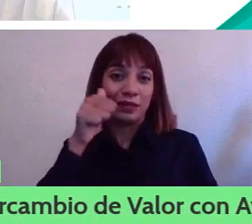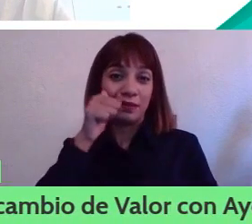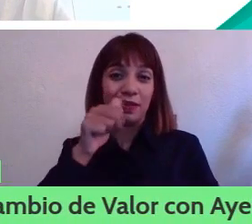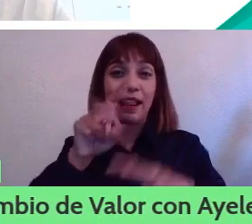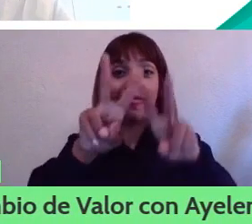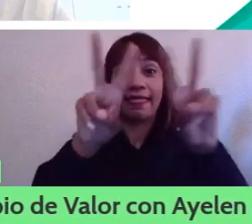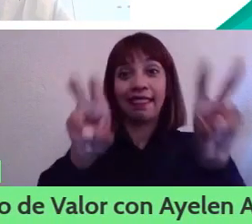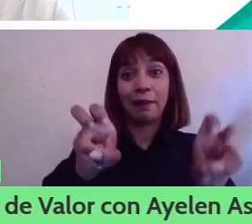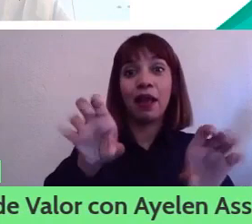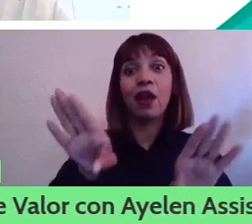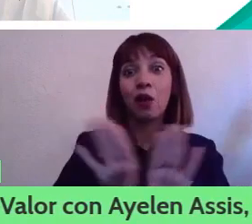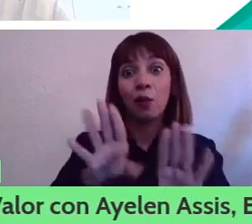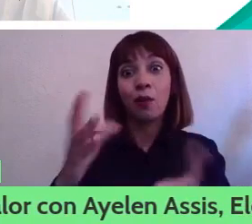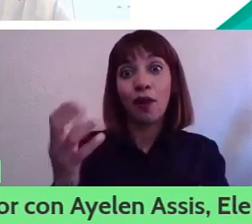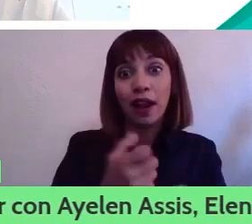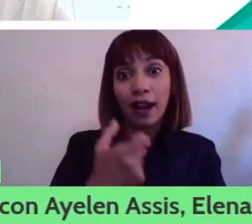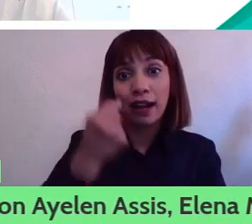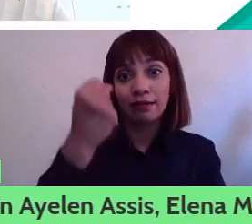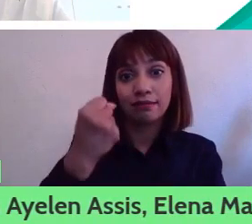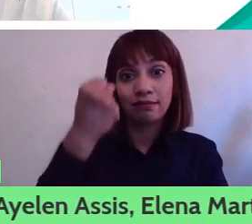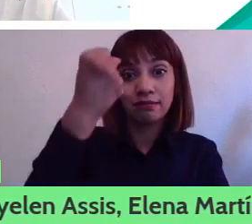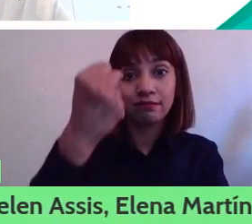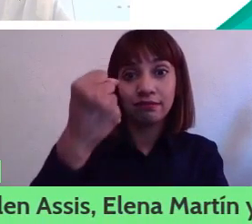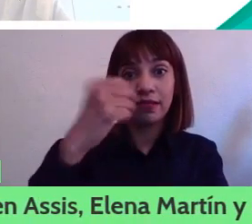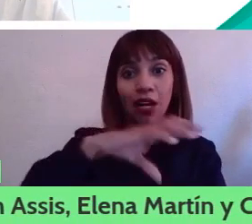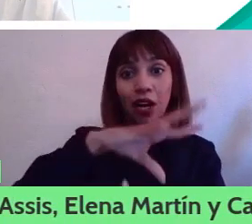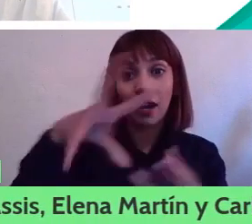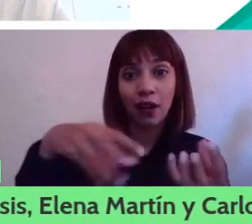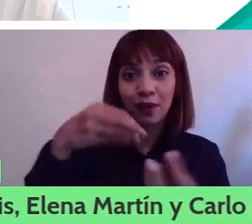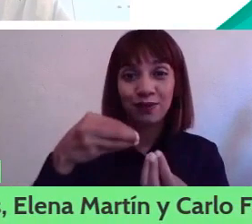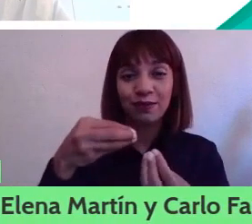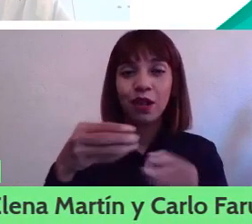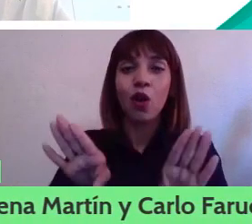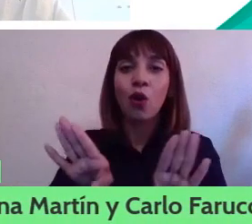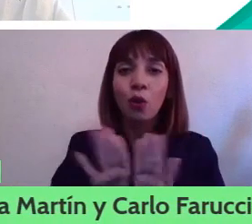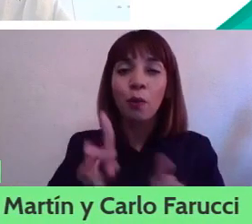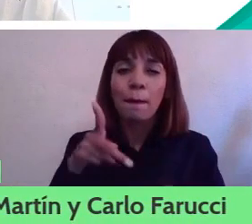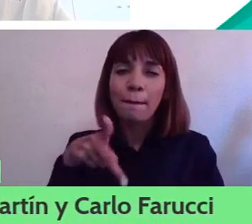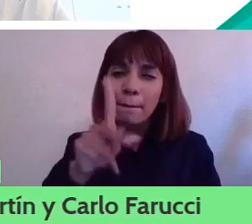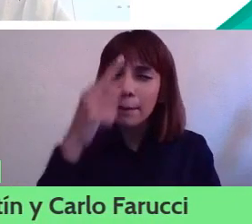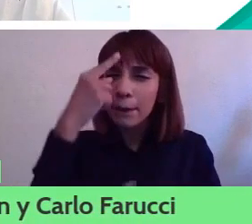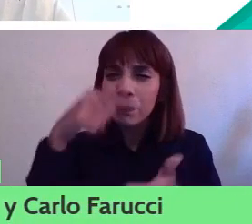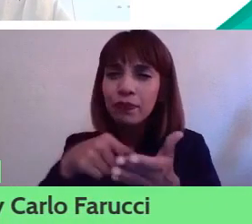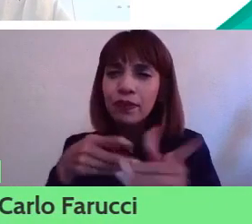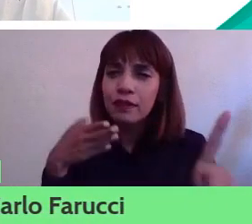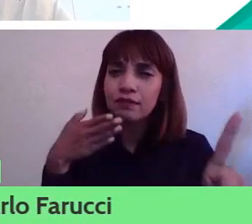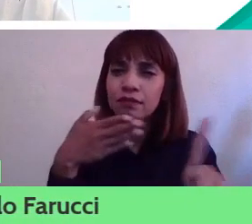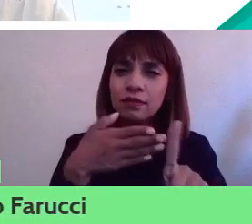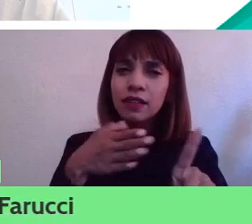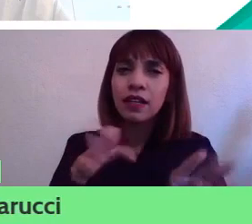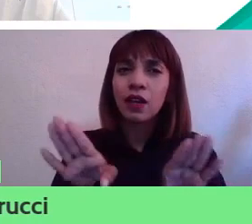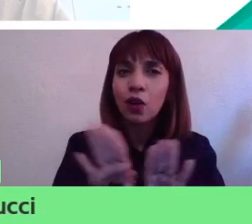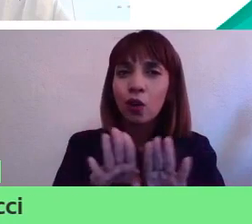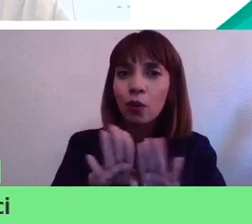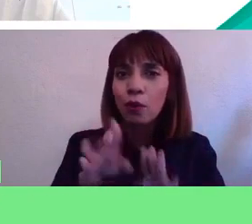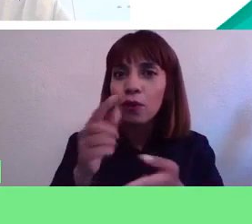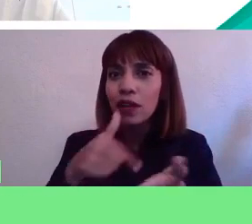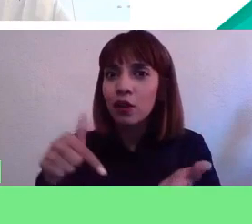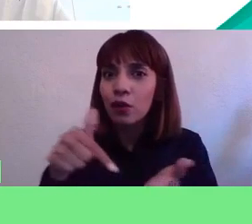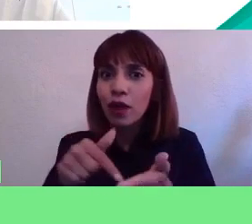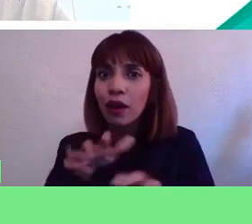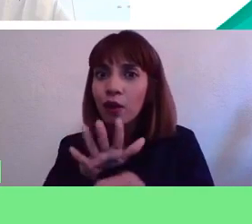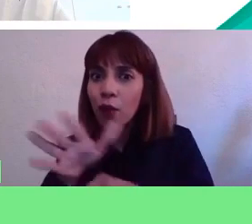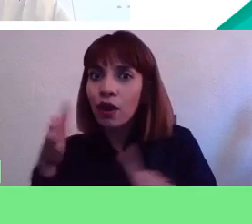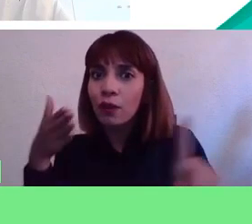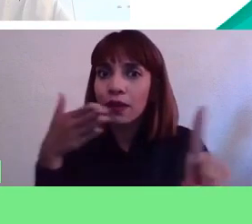de recursos y demás, pero creo que la clave es en cómo todos, desde nuestro tamaño, desde nuestro lugar y desde nuestro objetivo,